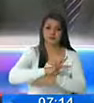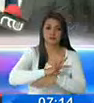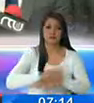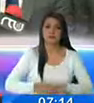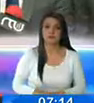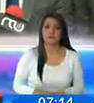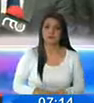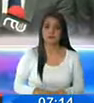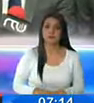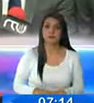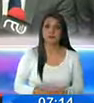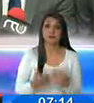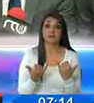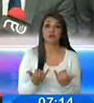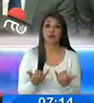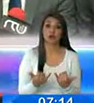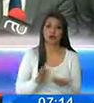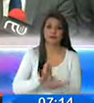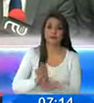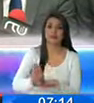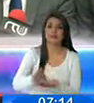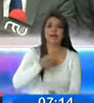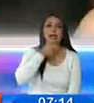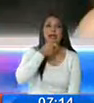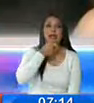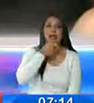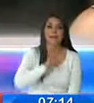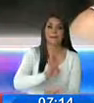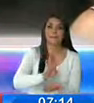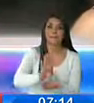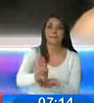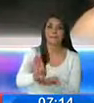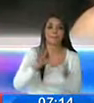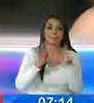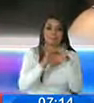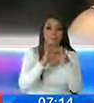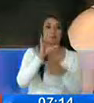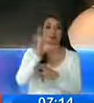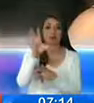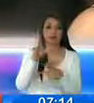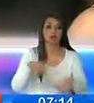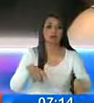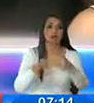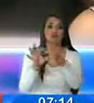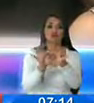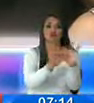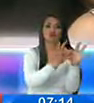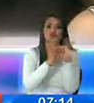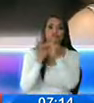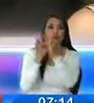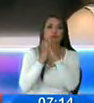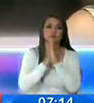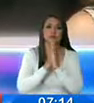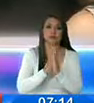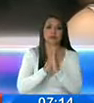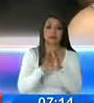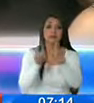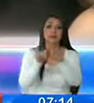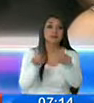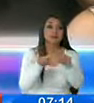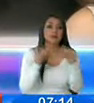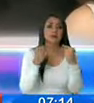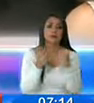Legislativo, quien en esta ocasión no quiso dar declaraciones. Alianza País y Aliados hace un llamado fraterno a las